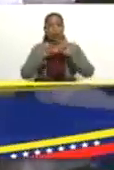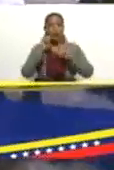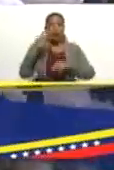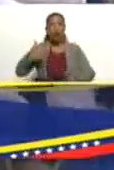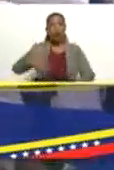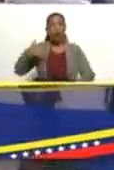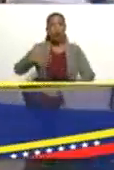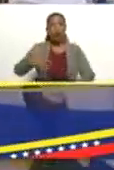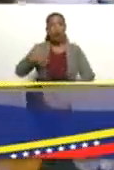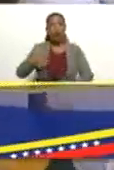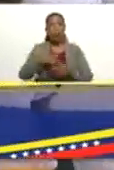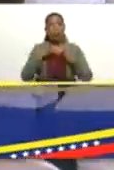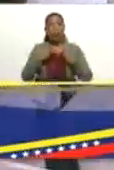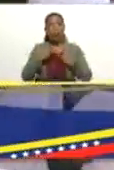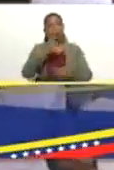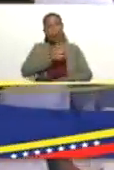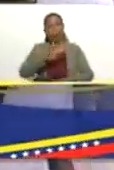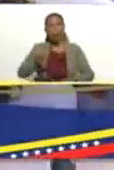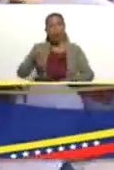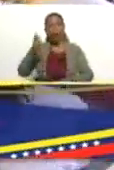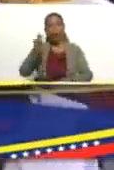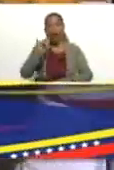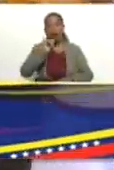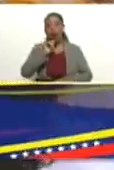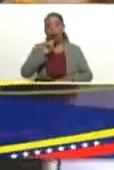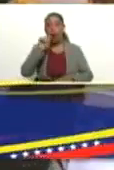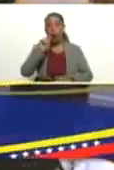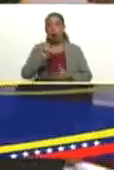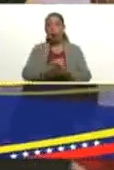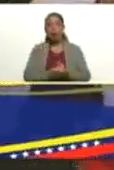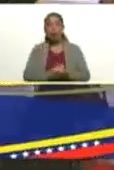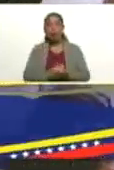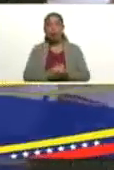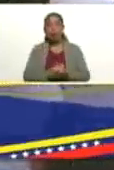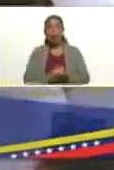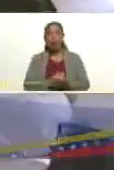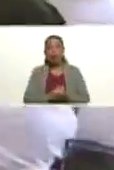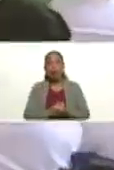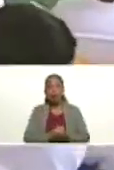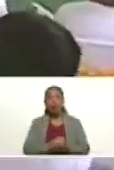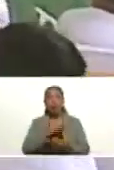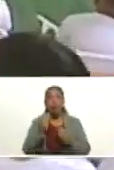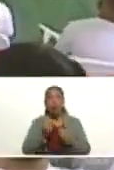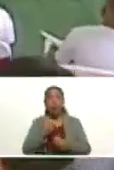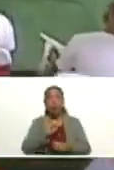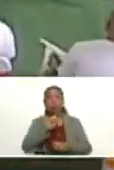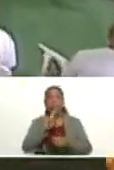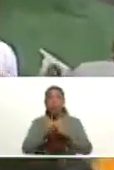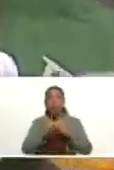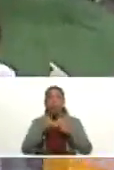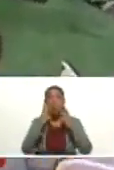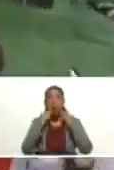derechos, bueno, para que la gente tenga el agua. Díganos un poco la experiencia que vivimos aquí, compañero